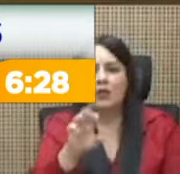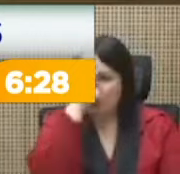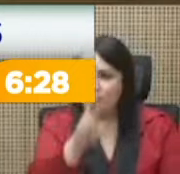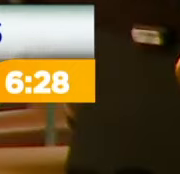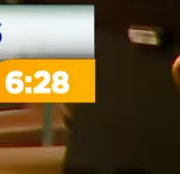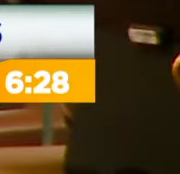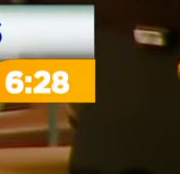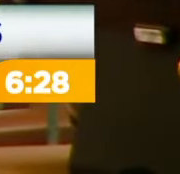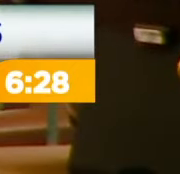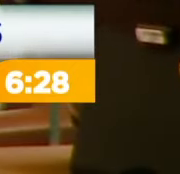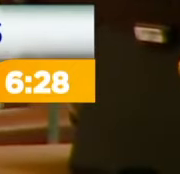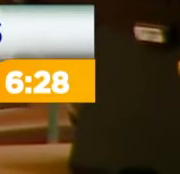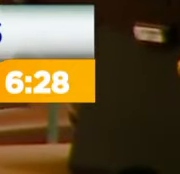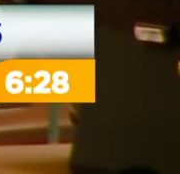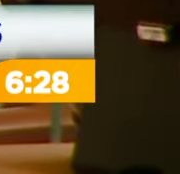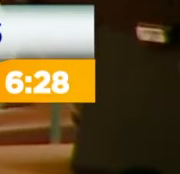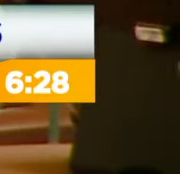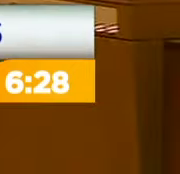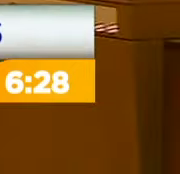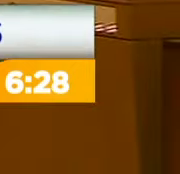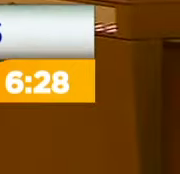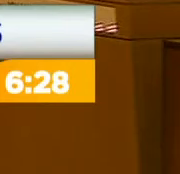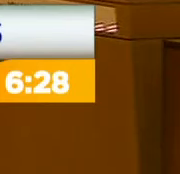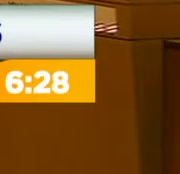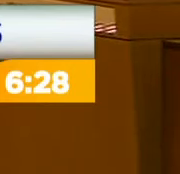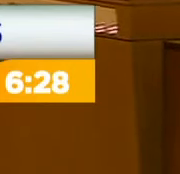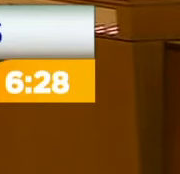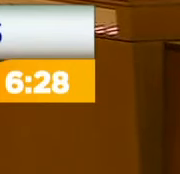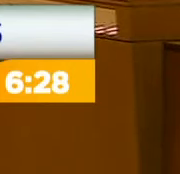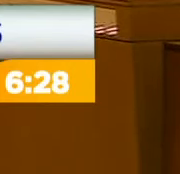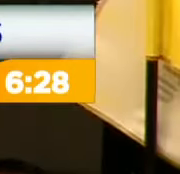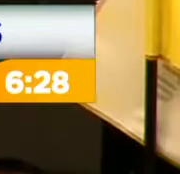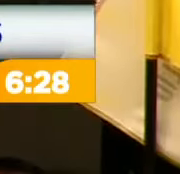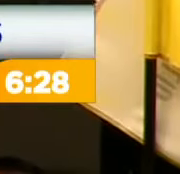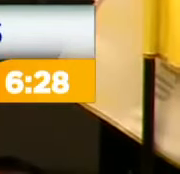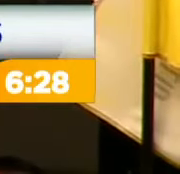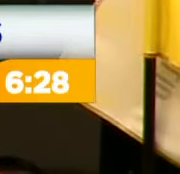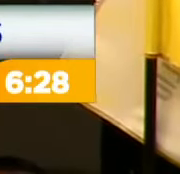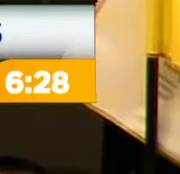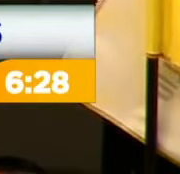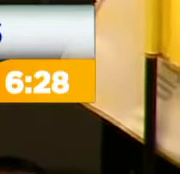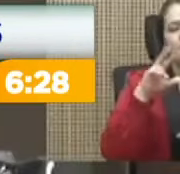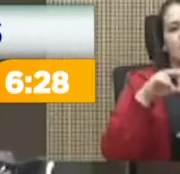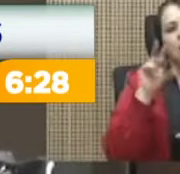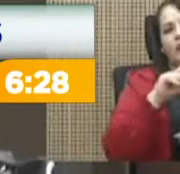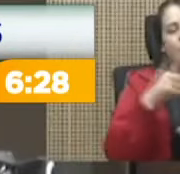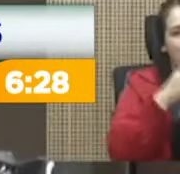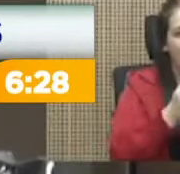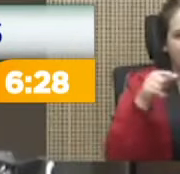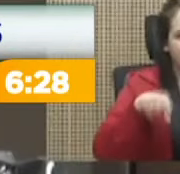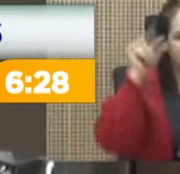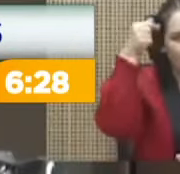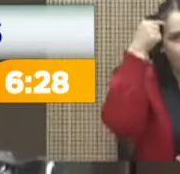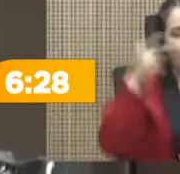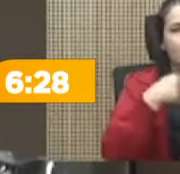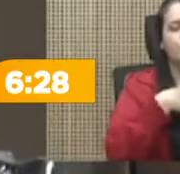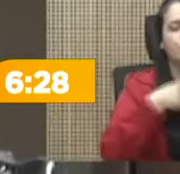renuncie de una vez, porque lo que está haciendo usted es una carebarrada. Como costarricense, en realidad estoy dolida de la actitud de